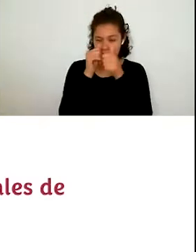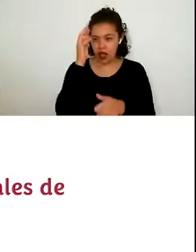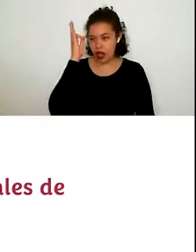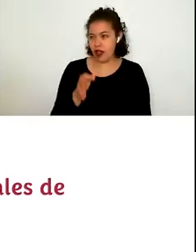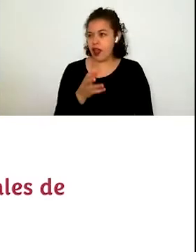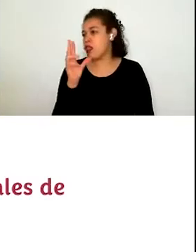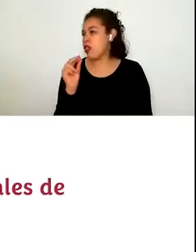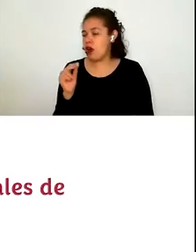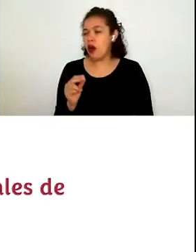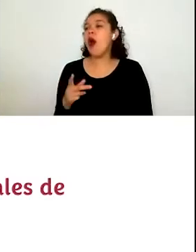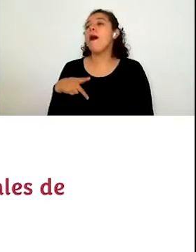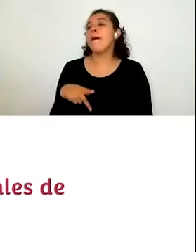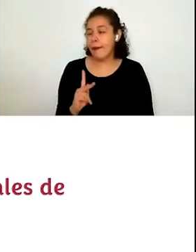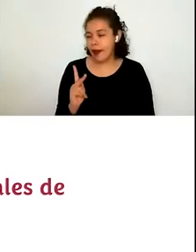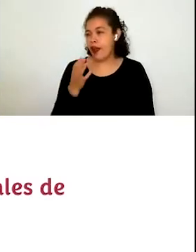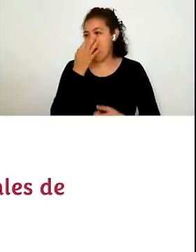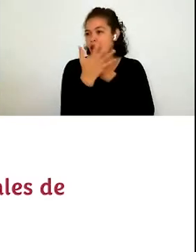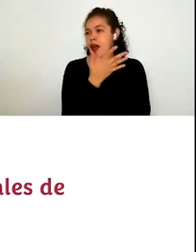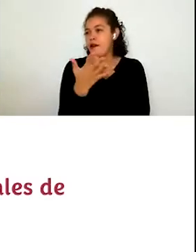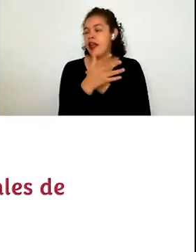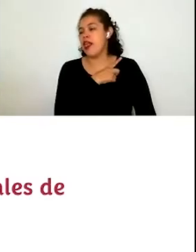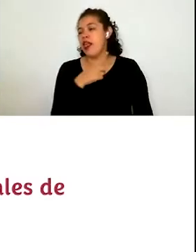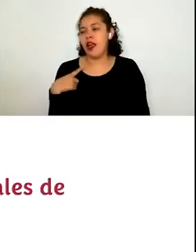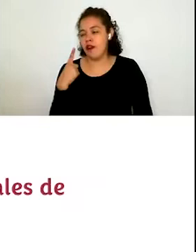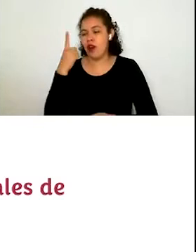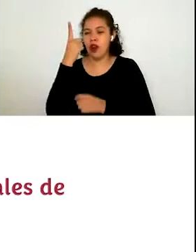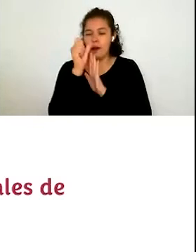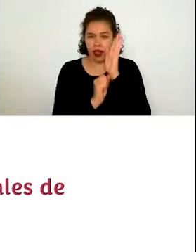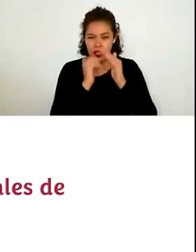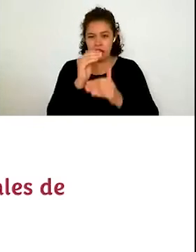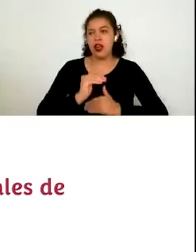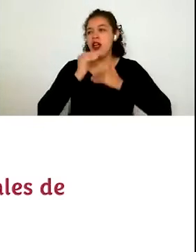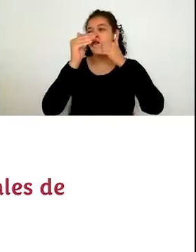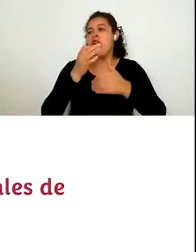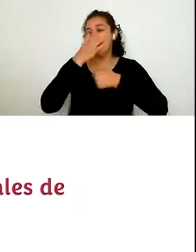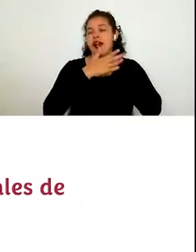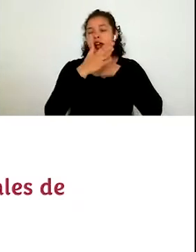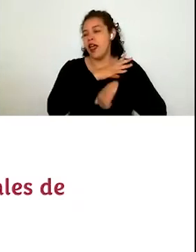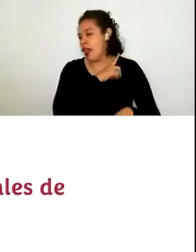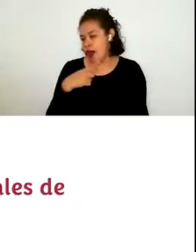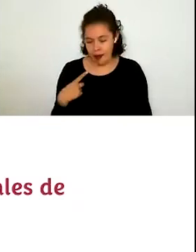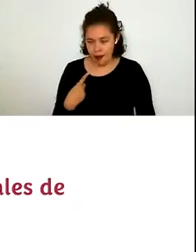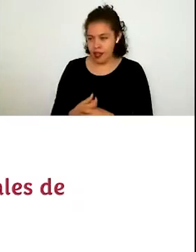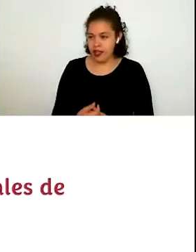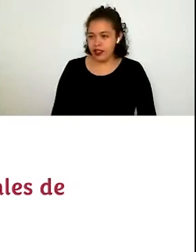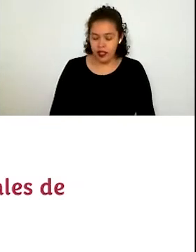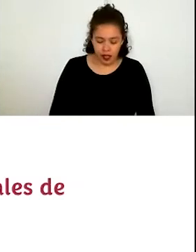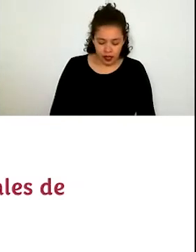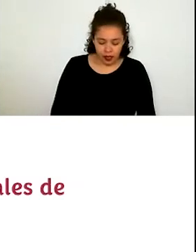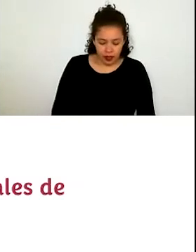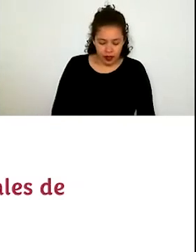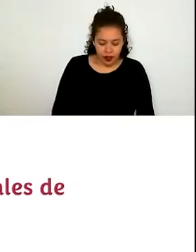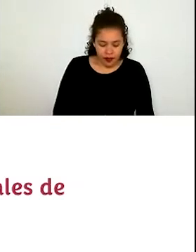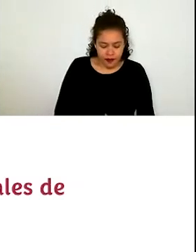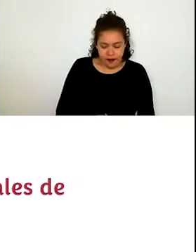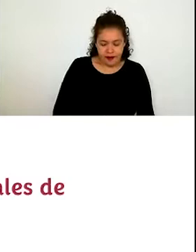deben informarlo en el mes siguiente al que lo hayan realizado. Todos los movimientos que hagan, que